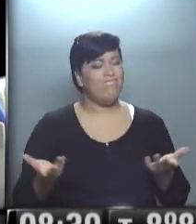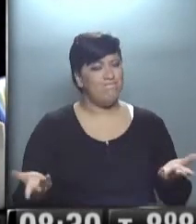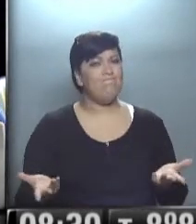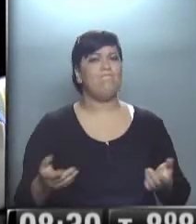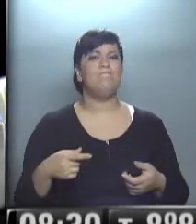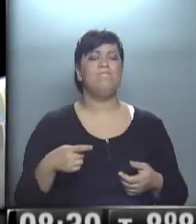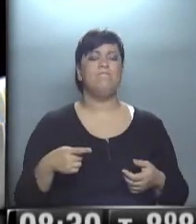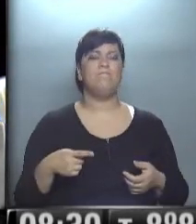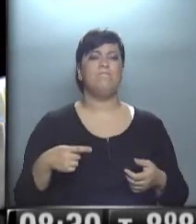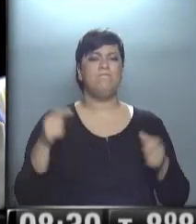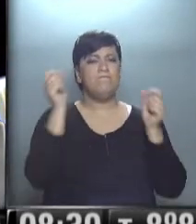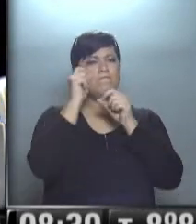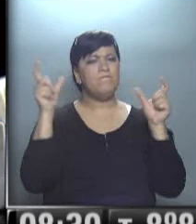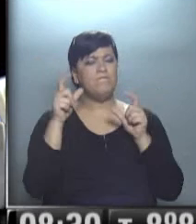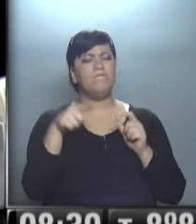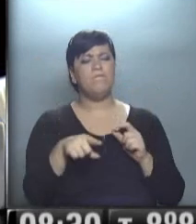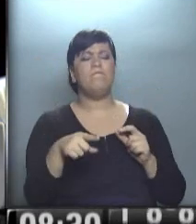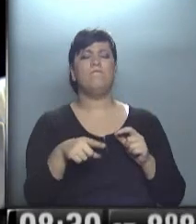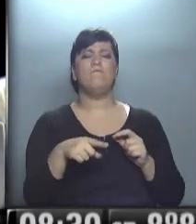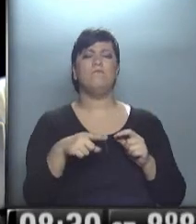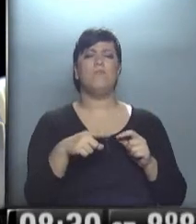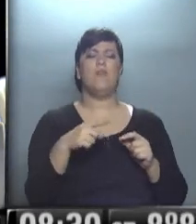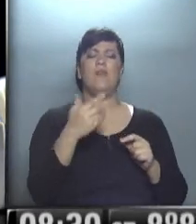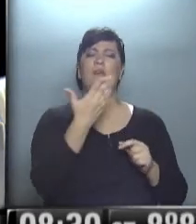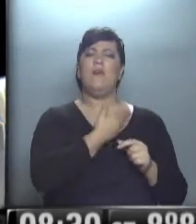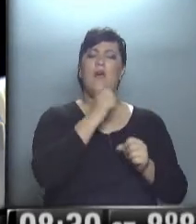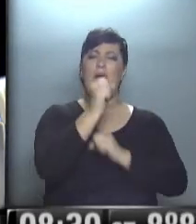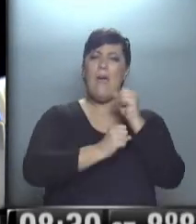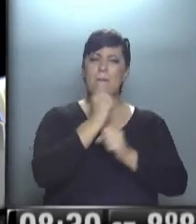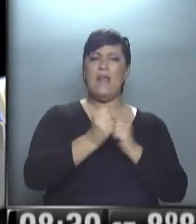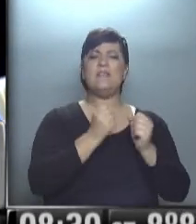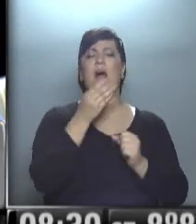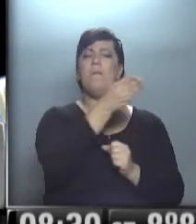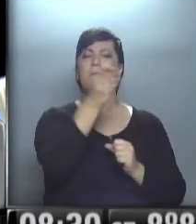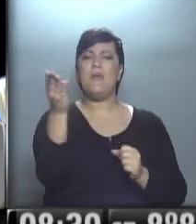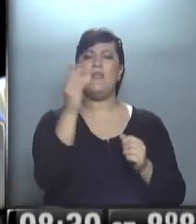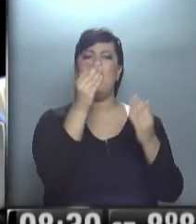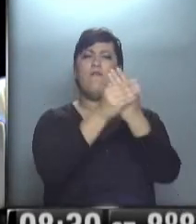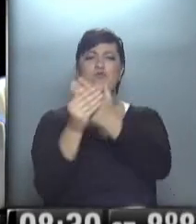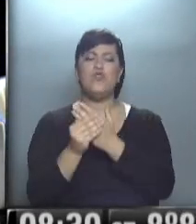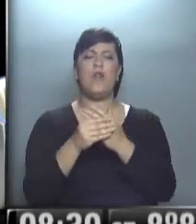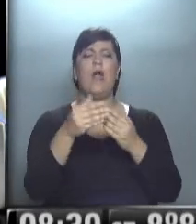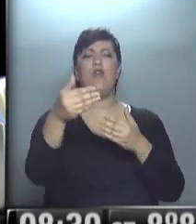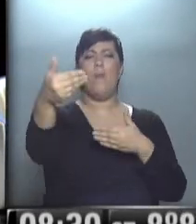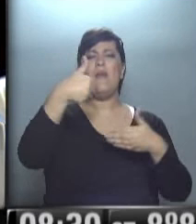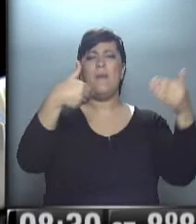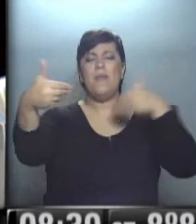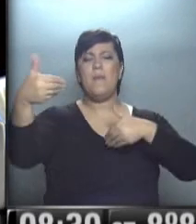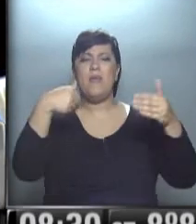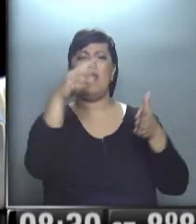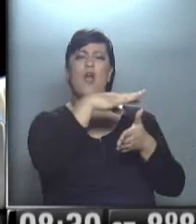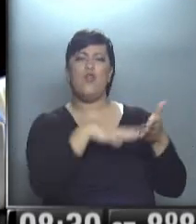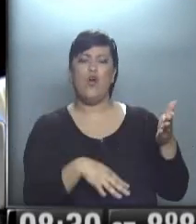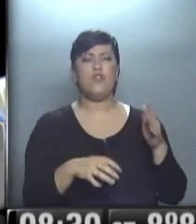los excesivos reclamos de fedenar a diversos funcionarios que pidieron nota sobre la llamativa